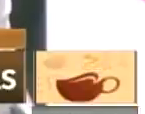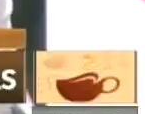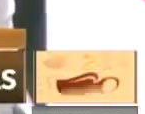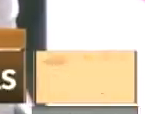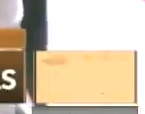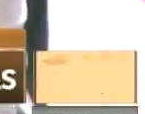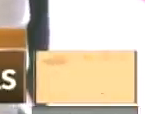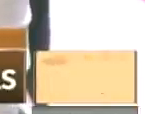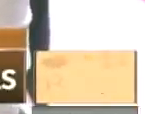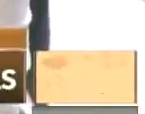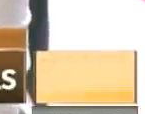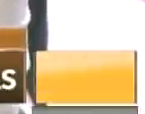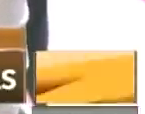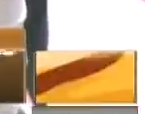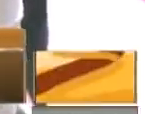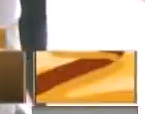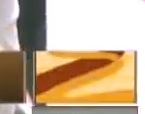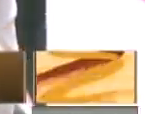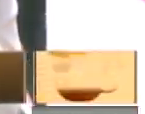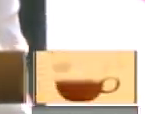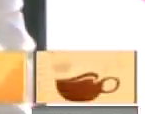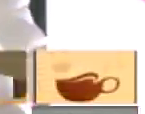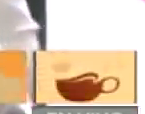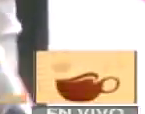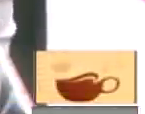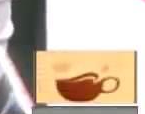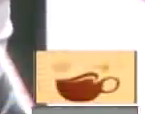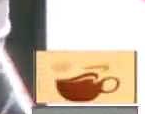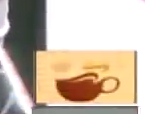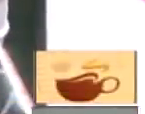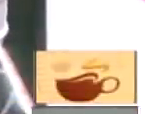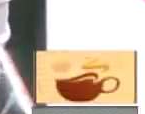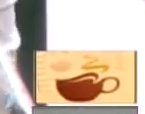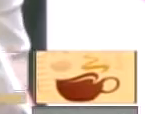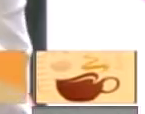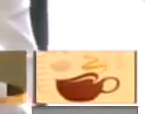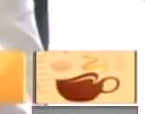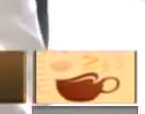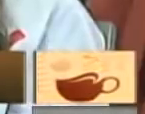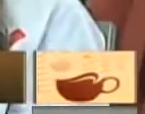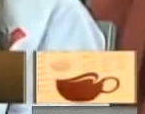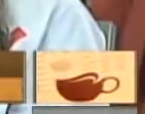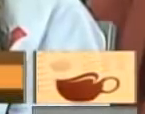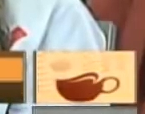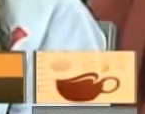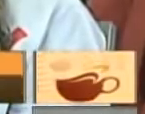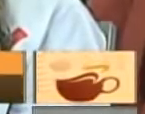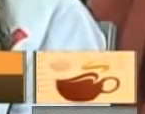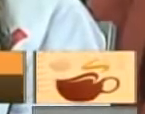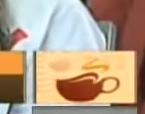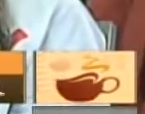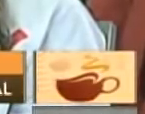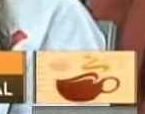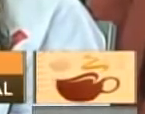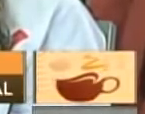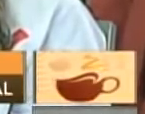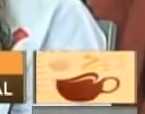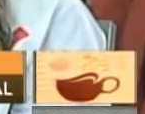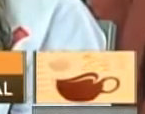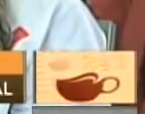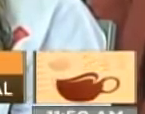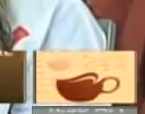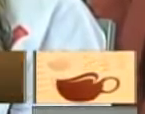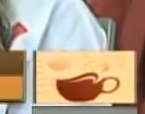acá presentes, las personas que gentilmente han aceptado nuestra invitación y se encuentran en estos